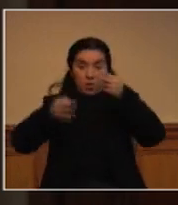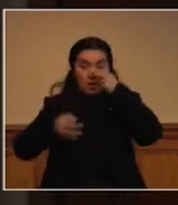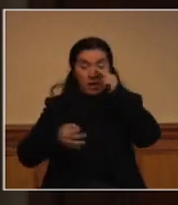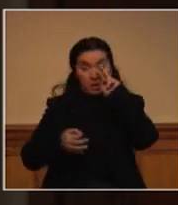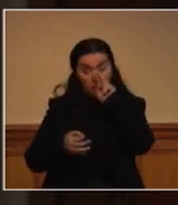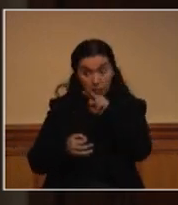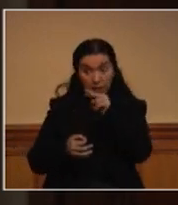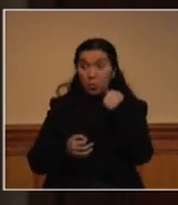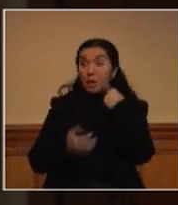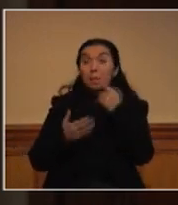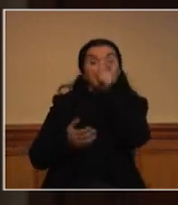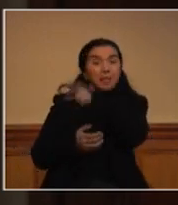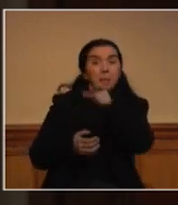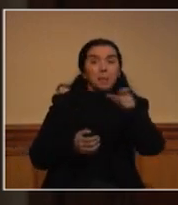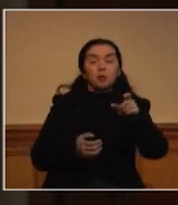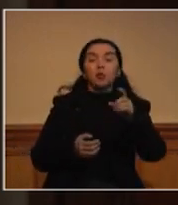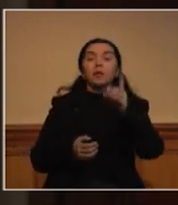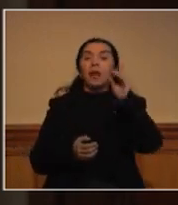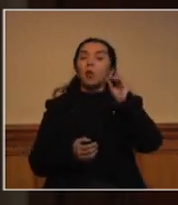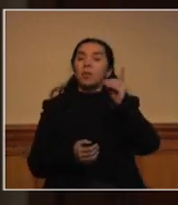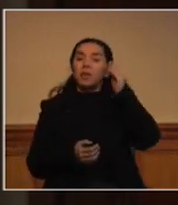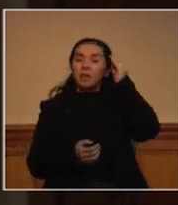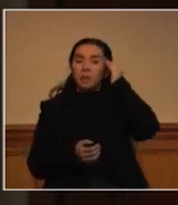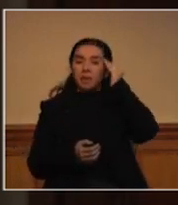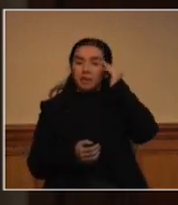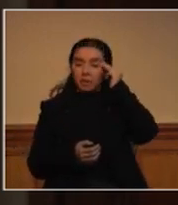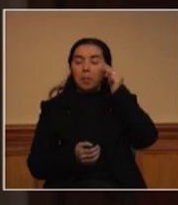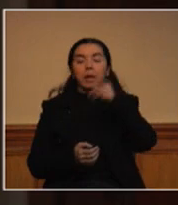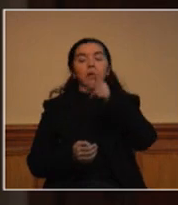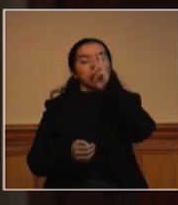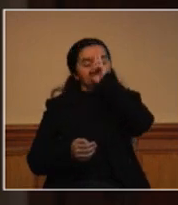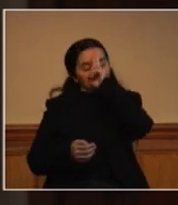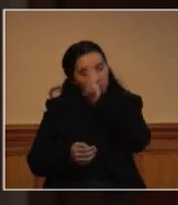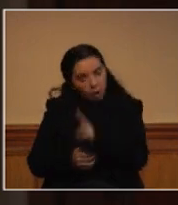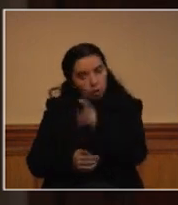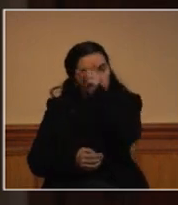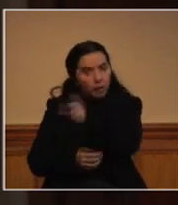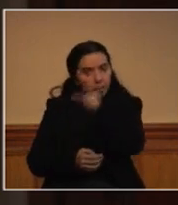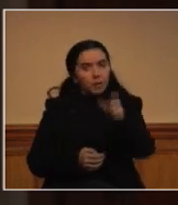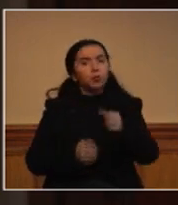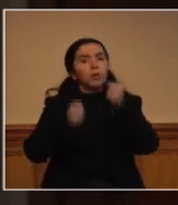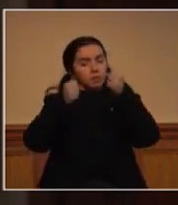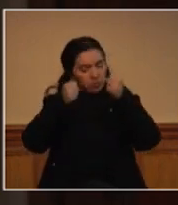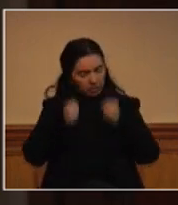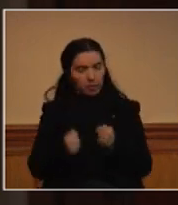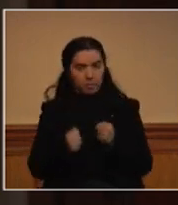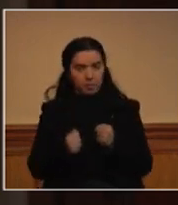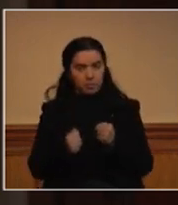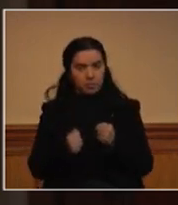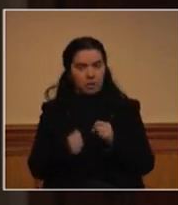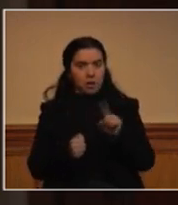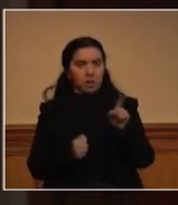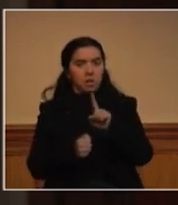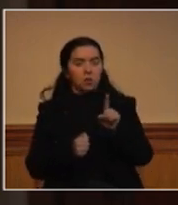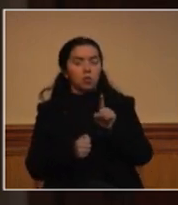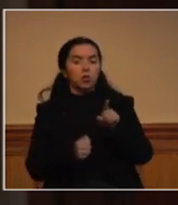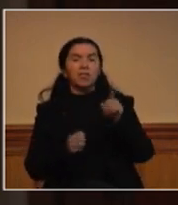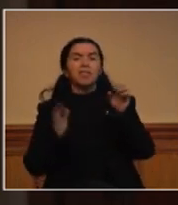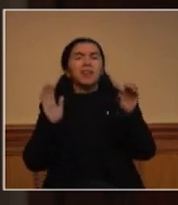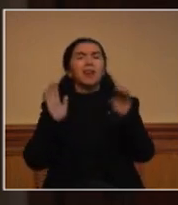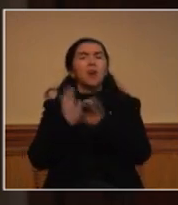para que las personas con discapacidad intelectual sean reconocidas como personas capaces y no como el